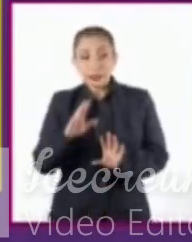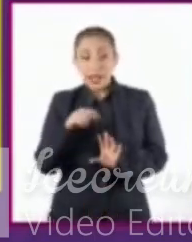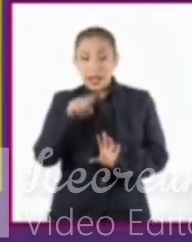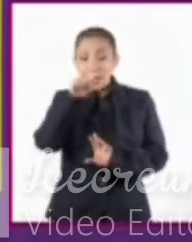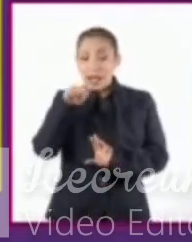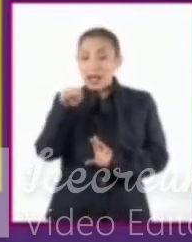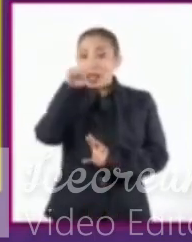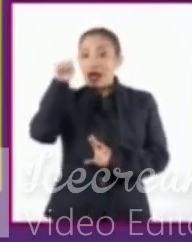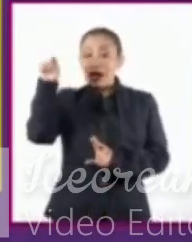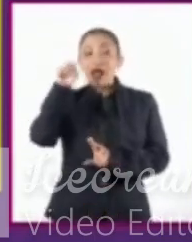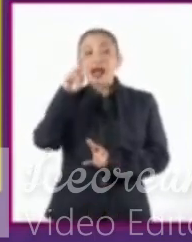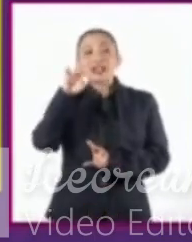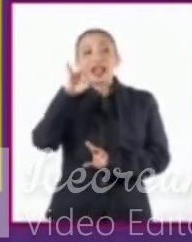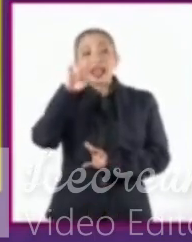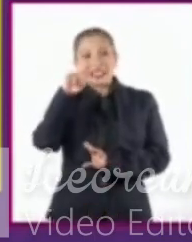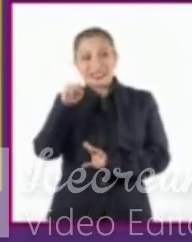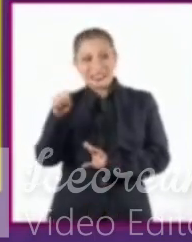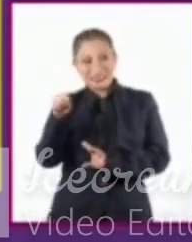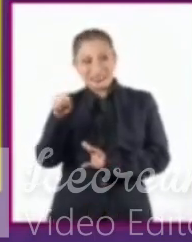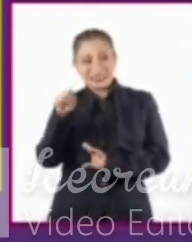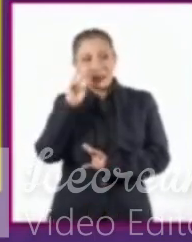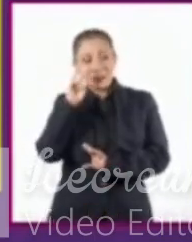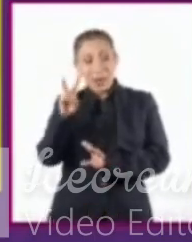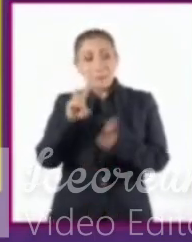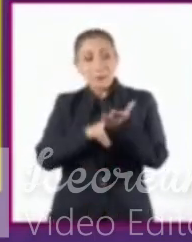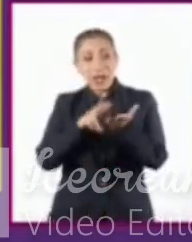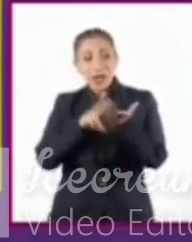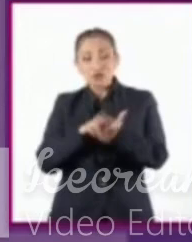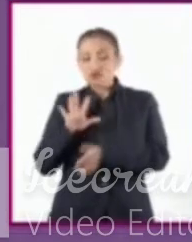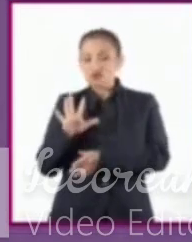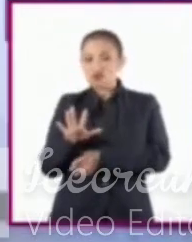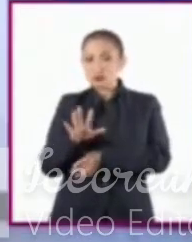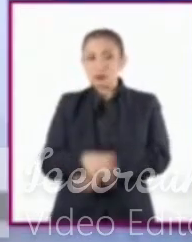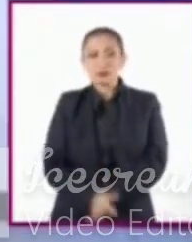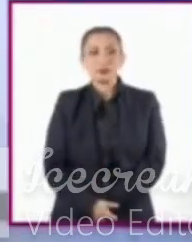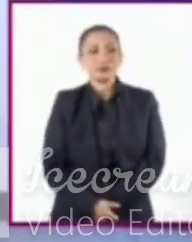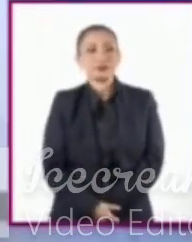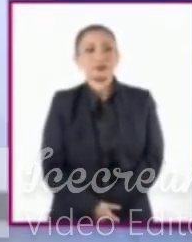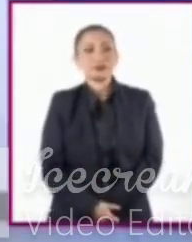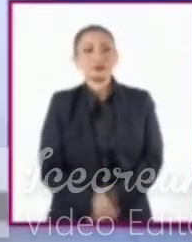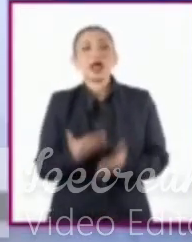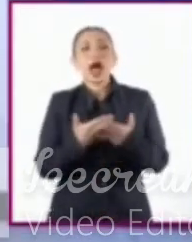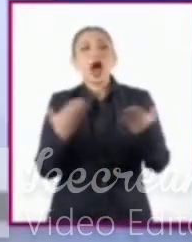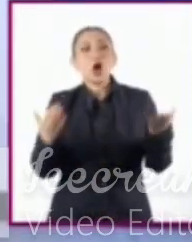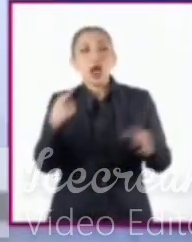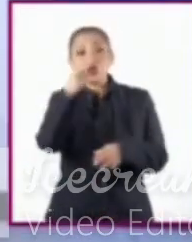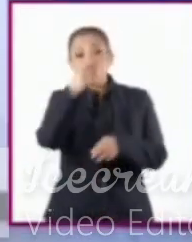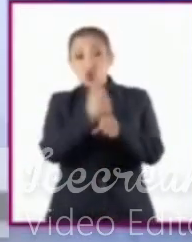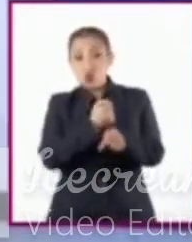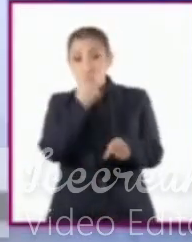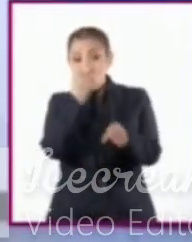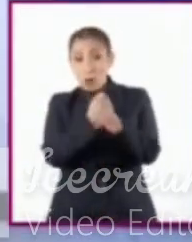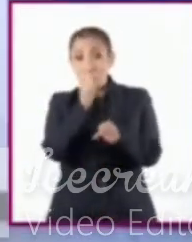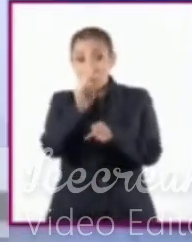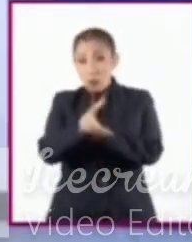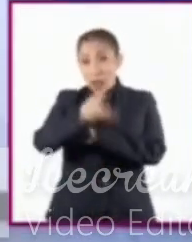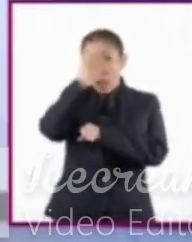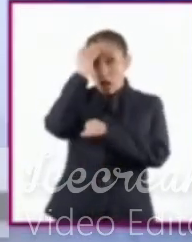raíz, obtenemos efectivamente que el valor es 5. Es tiempo que pongan en práctica lo